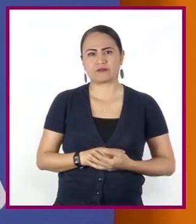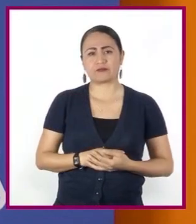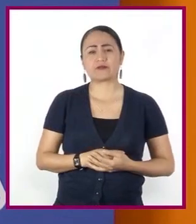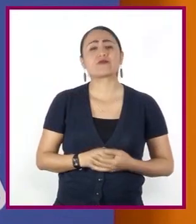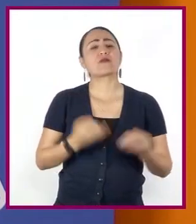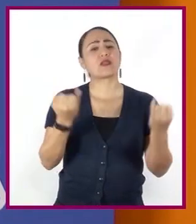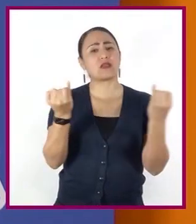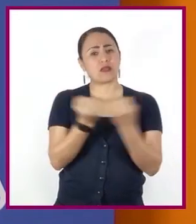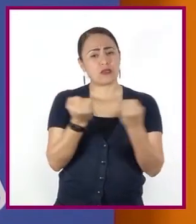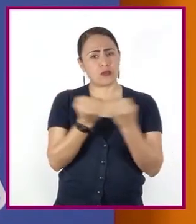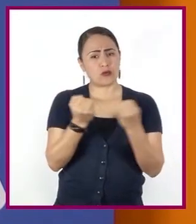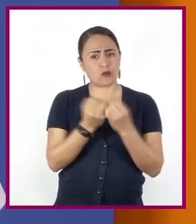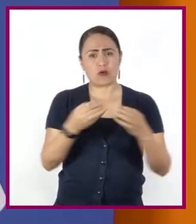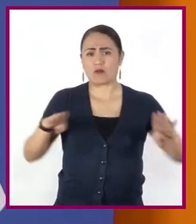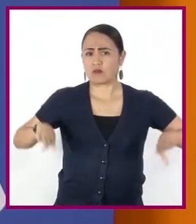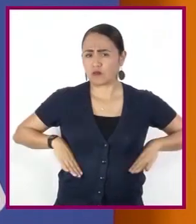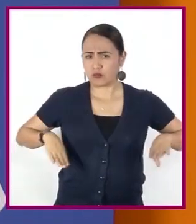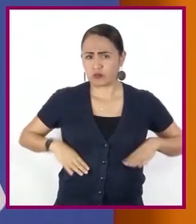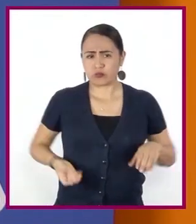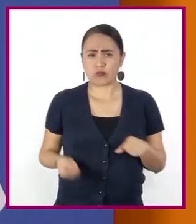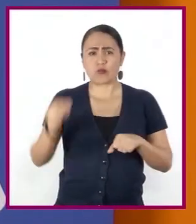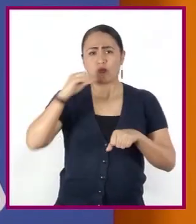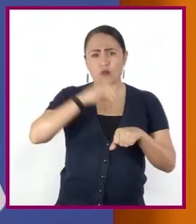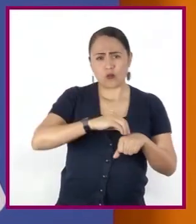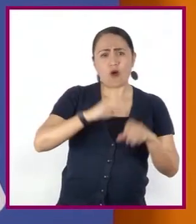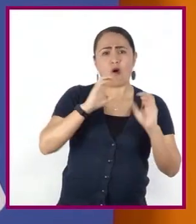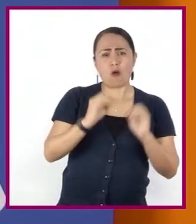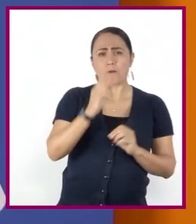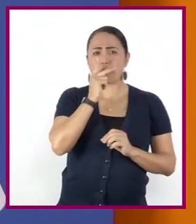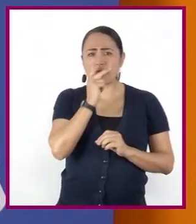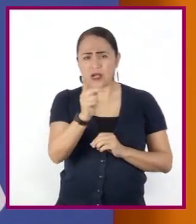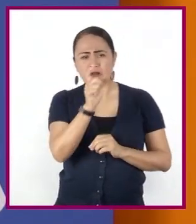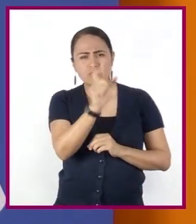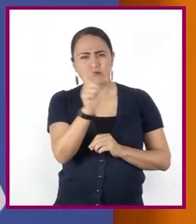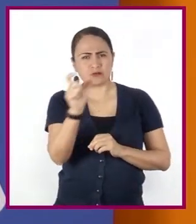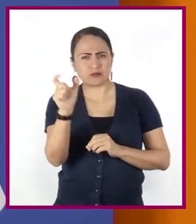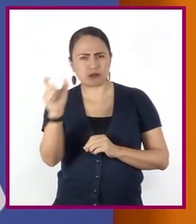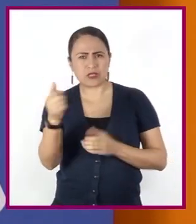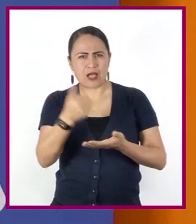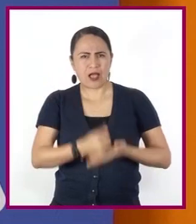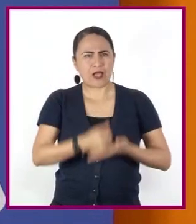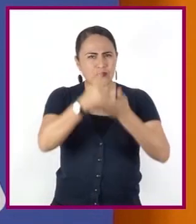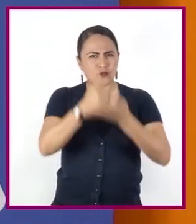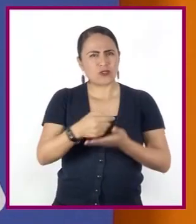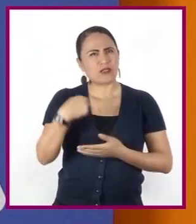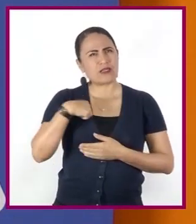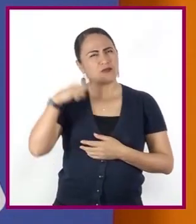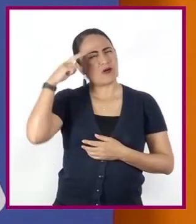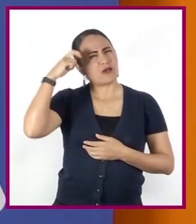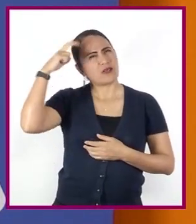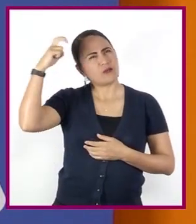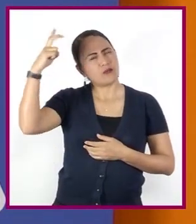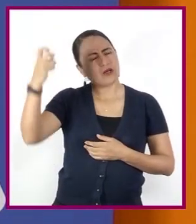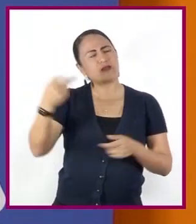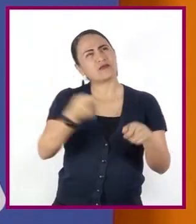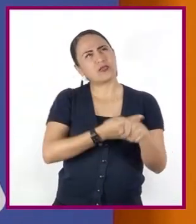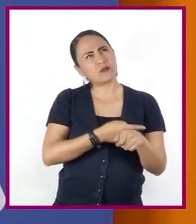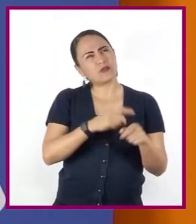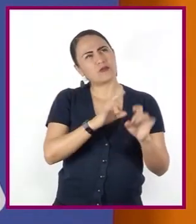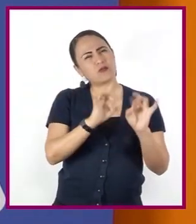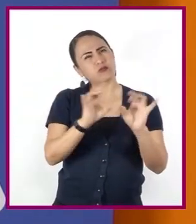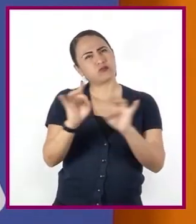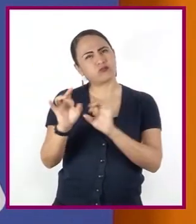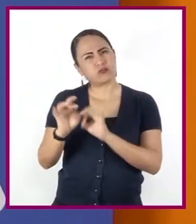en cómo estos adjetivos y frases adjetivas nos ayudan para formarnos en la mente una imagen de estos hechos. Para